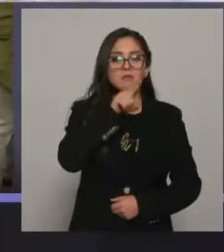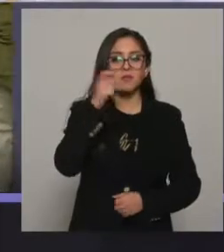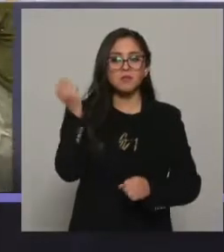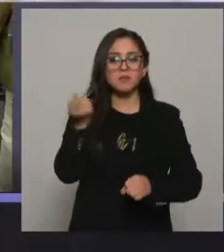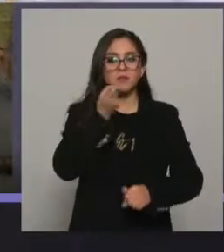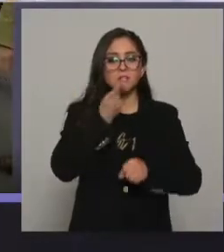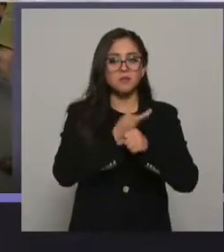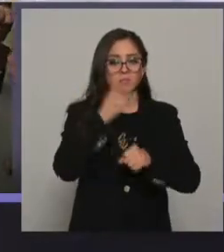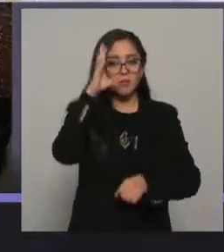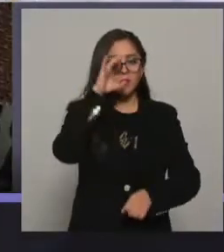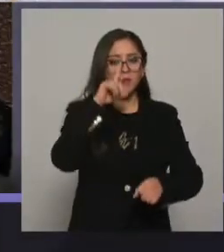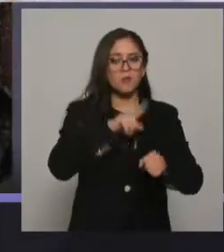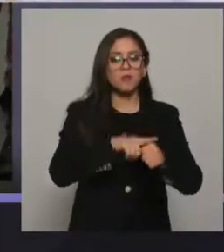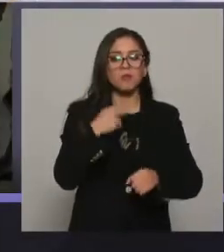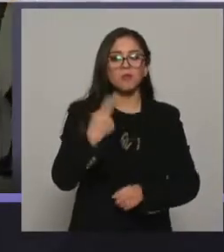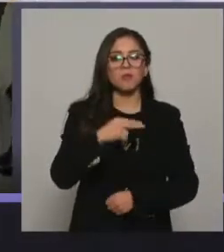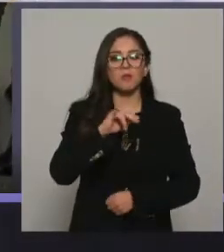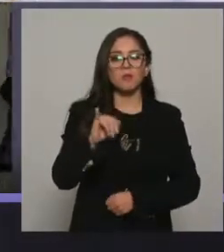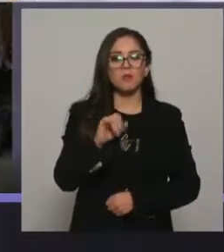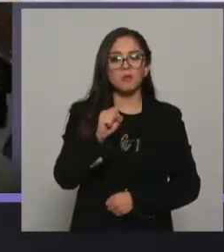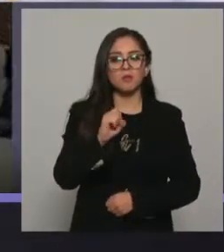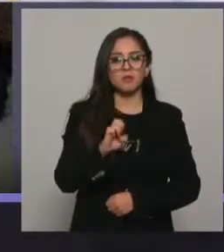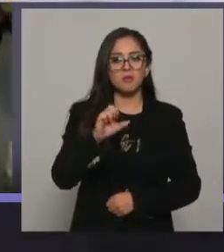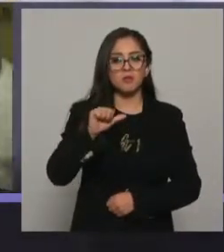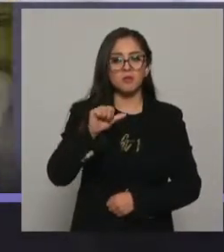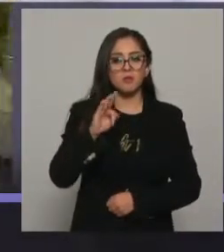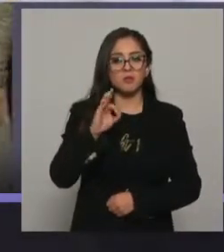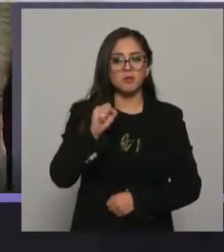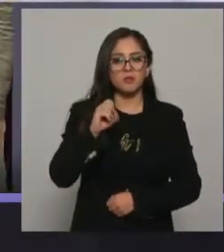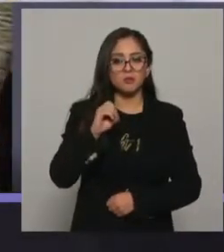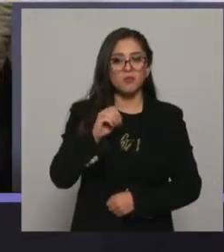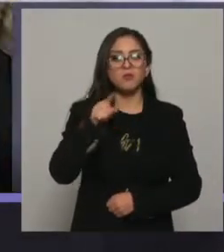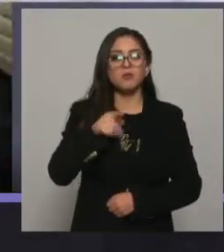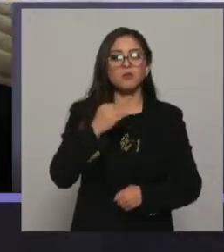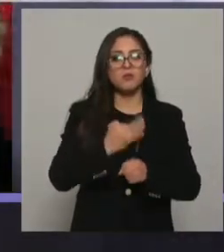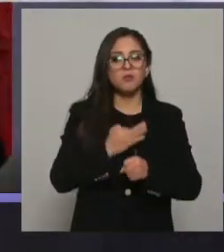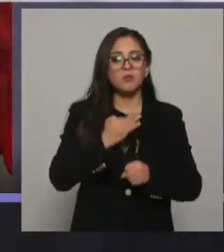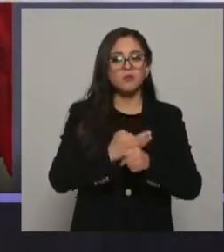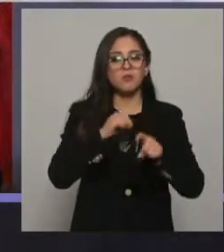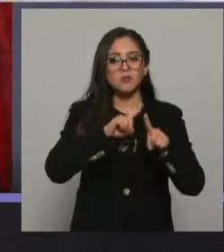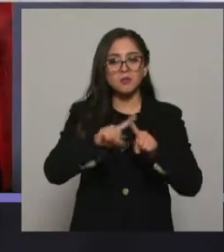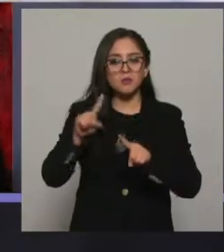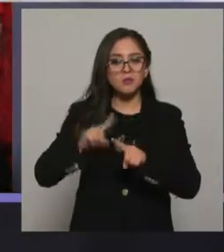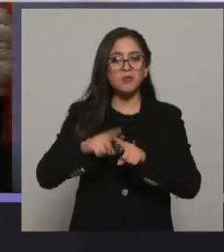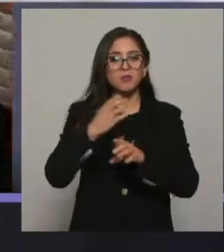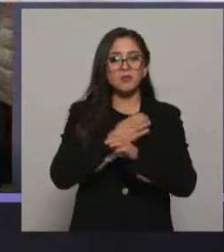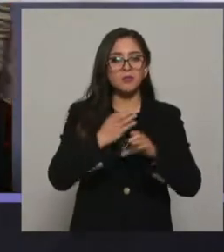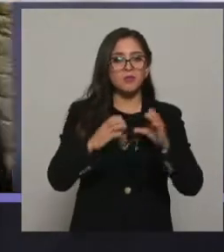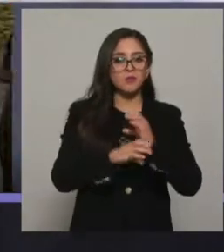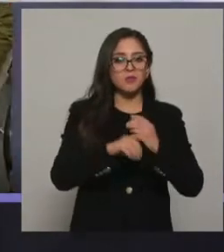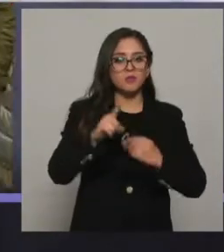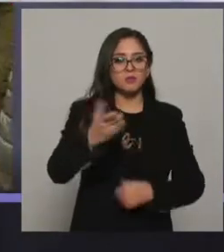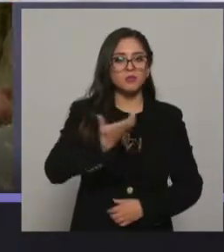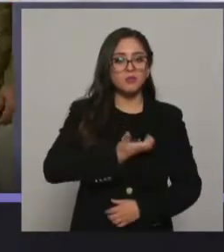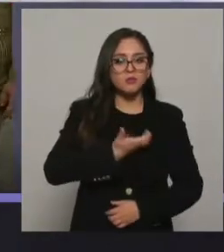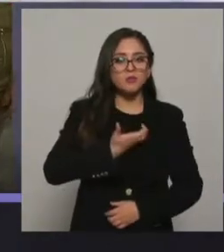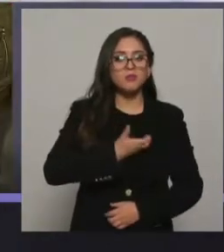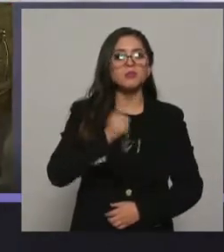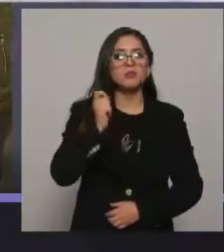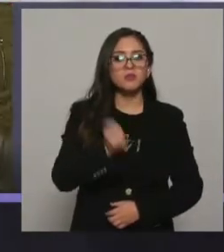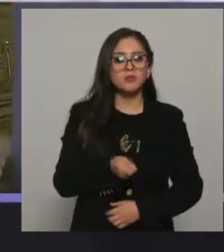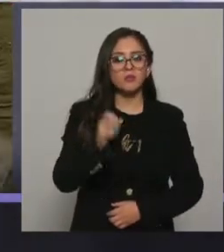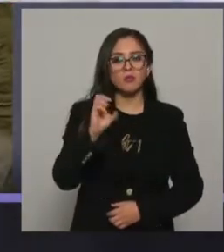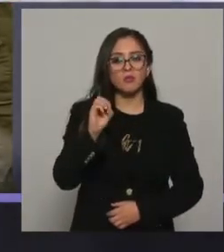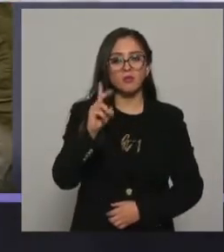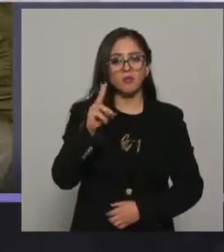de Cultura José Alfonso Suárez del Real. Son imágenes de lo que está ocurriendo en el Zócalo. Se trata de la ofrenda, de